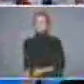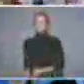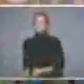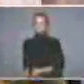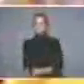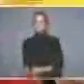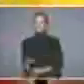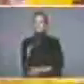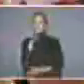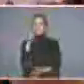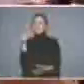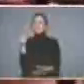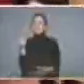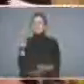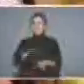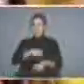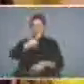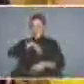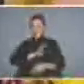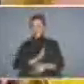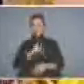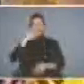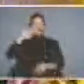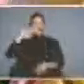Un orgullo estar aquí.